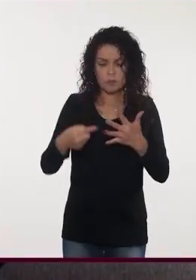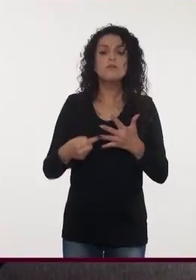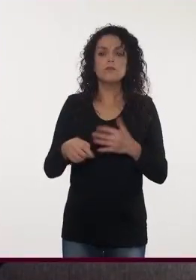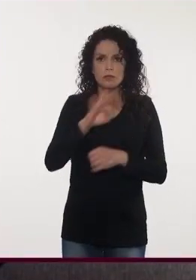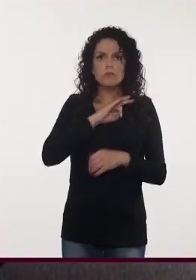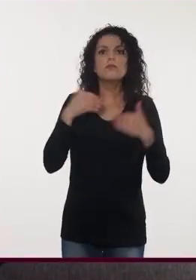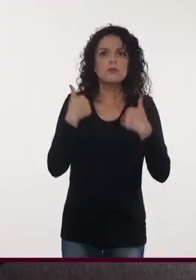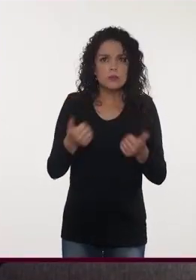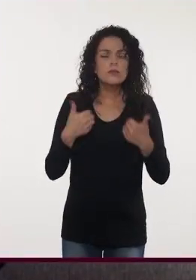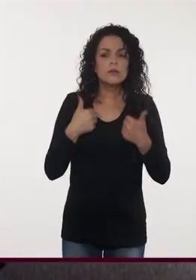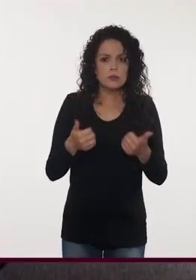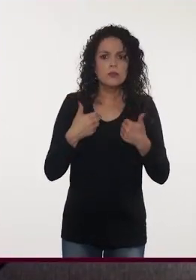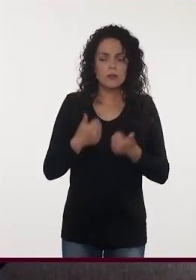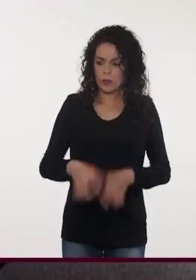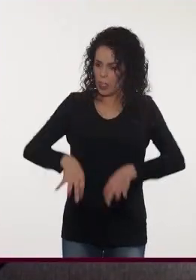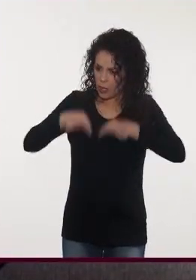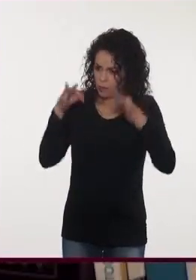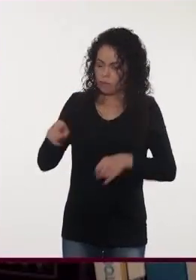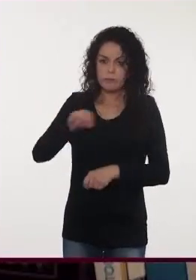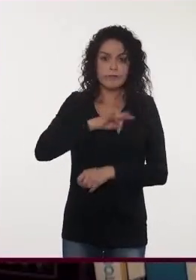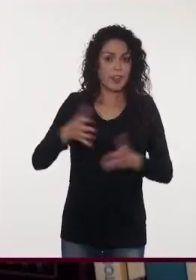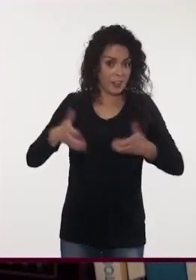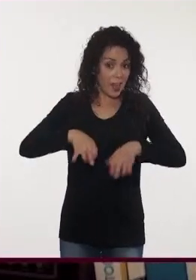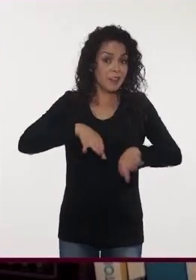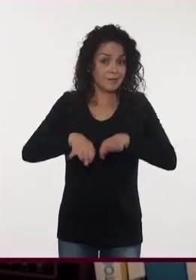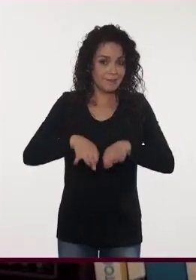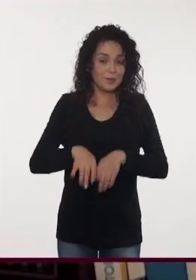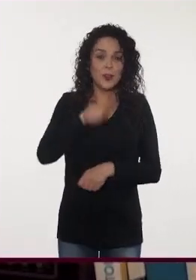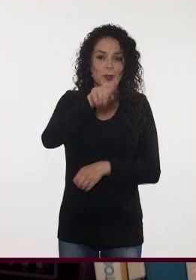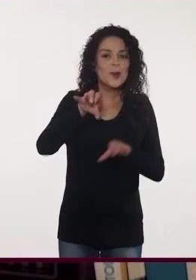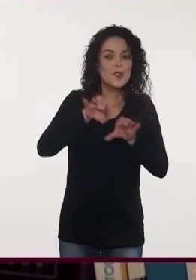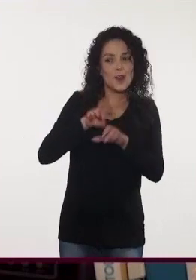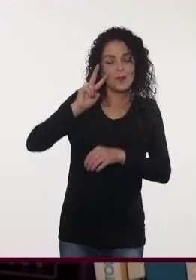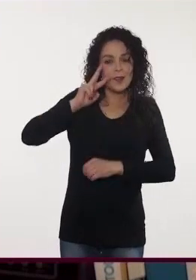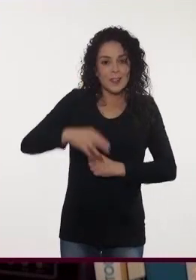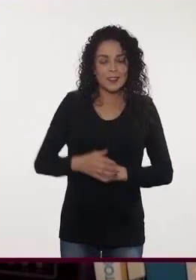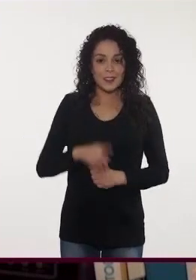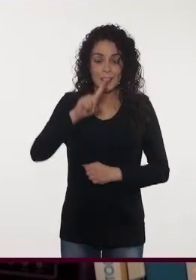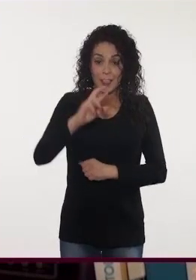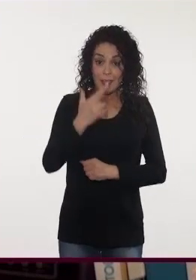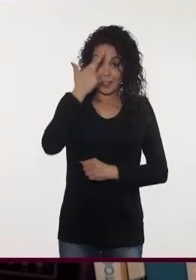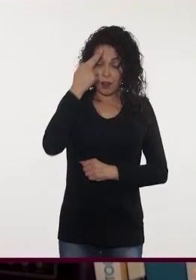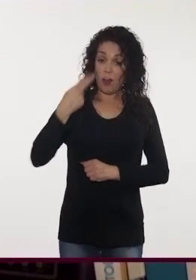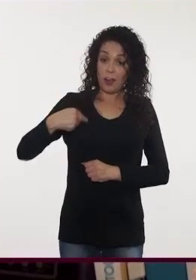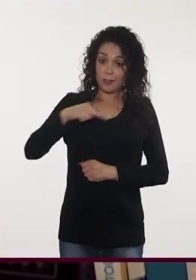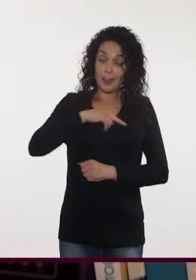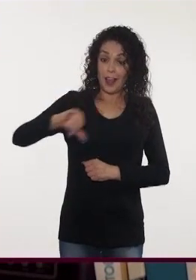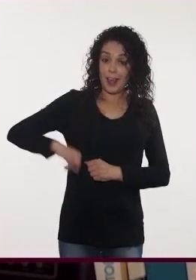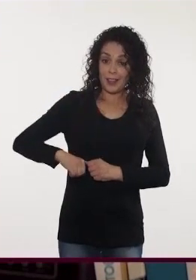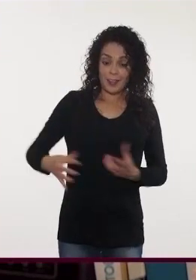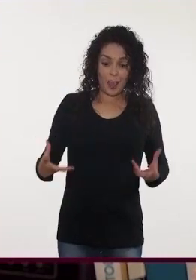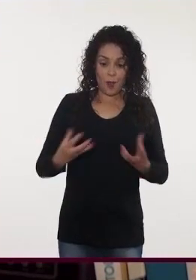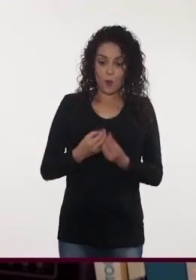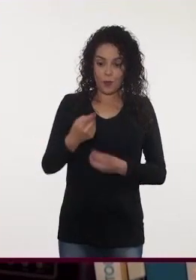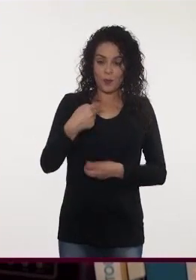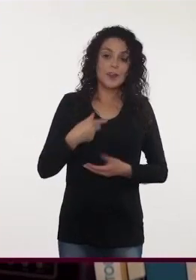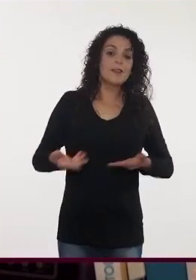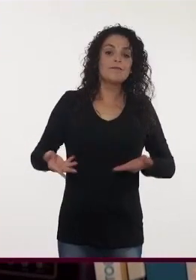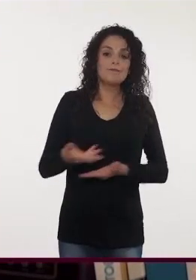equipos y ser excelentes en lo que hacen. ¿Ustedes cómo la ven? Recuerden que nos interesa hacer este programa con